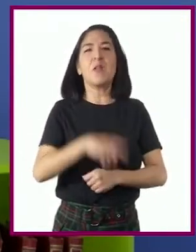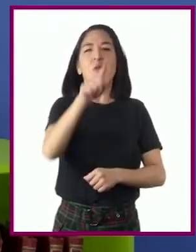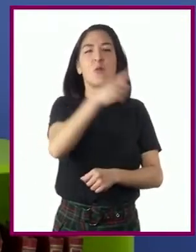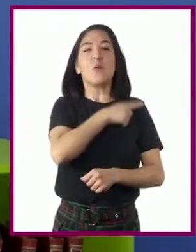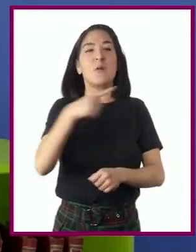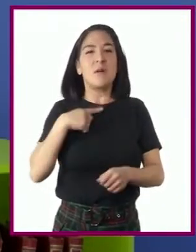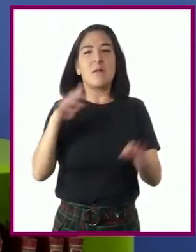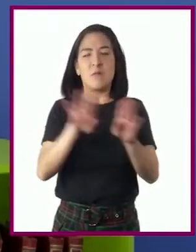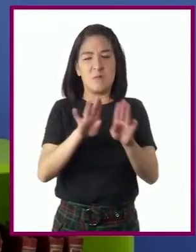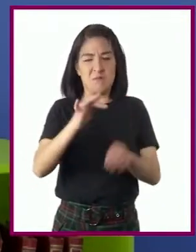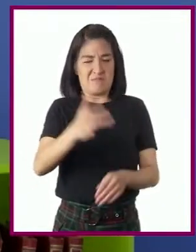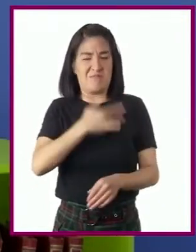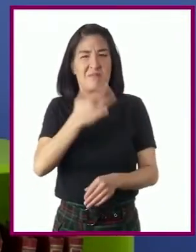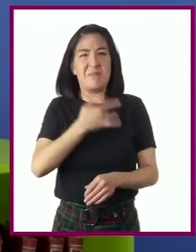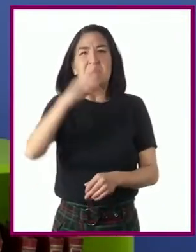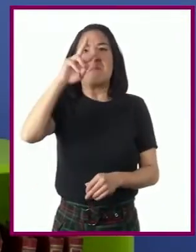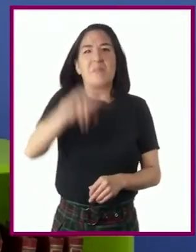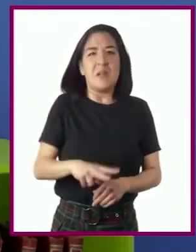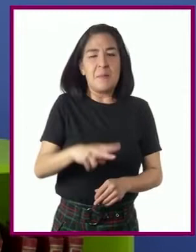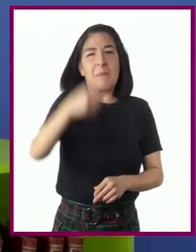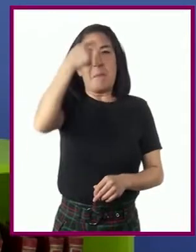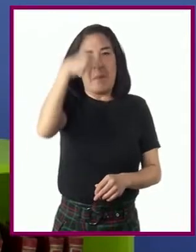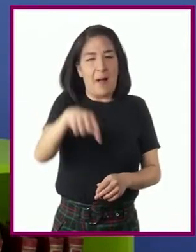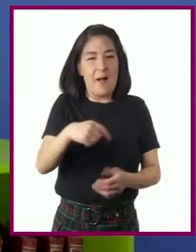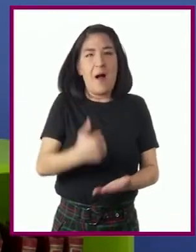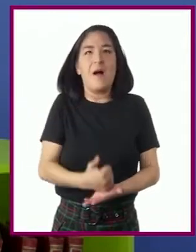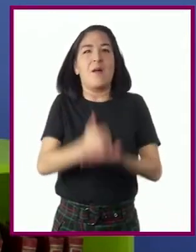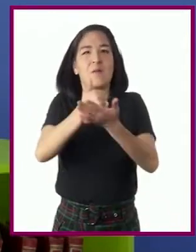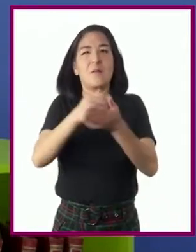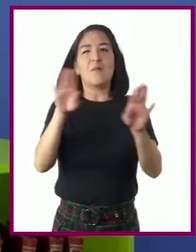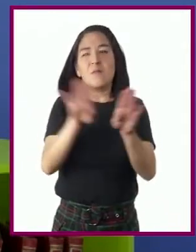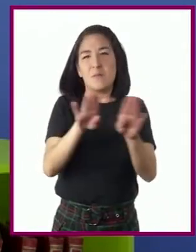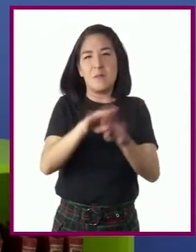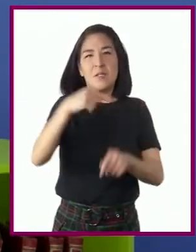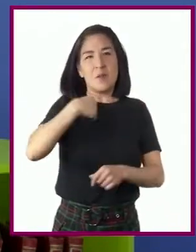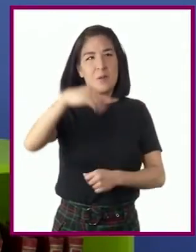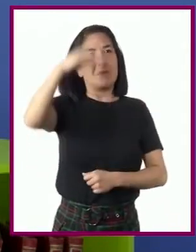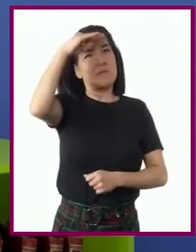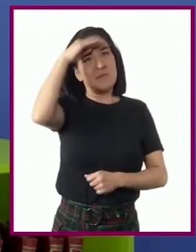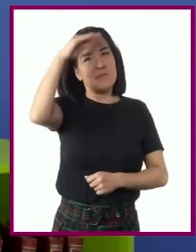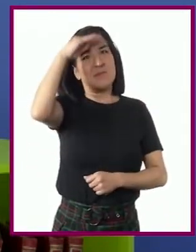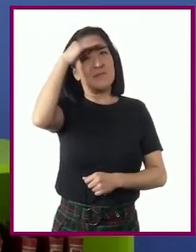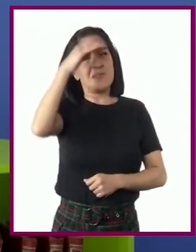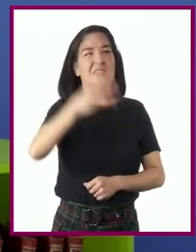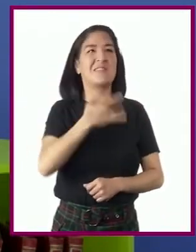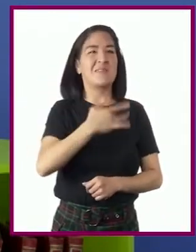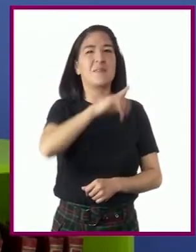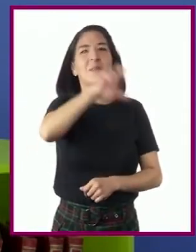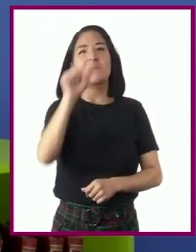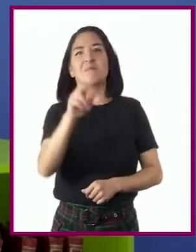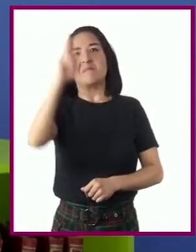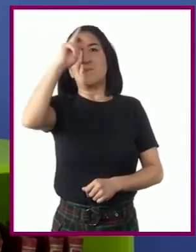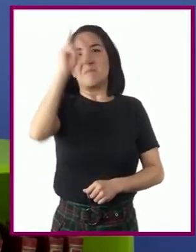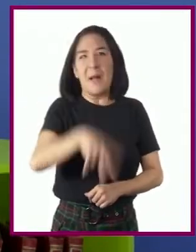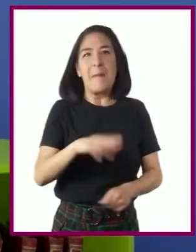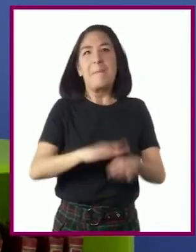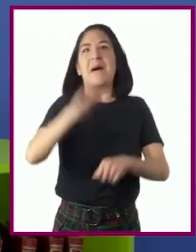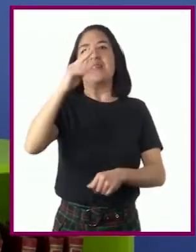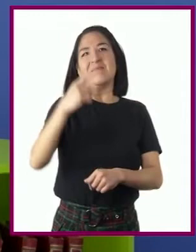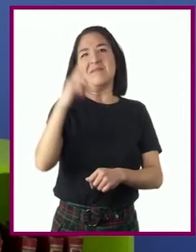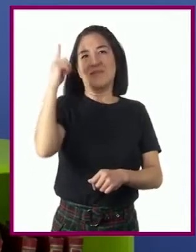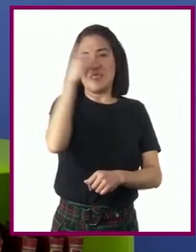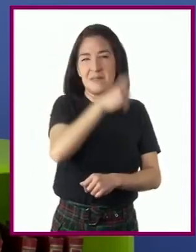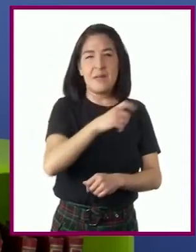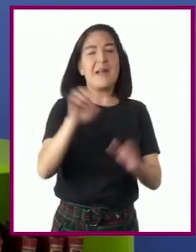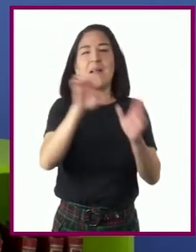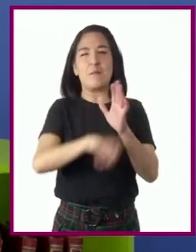realidad, ayuda a que nuestros pensamientos no hagan que nos sintamos peor. Por ejemplo, si me siento aburrida y en